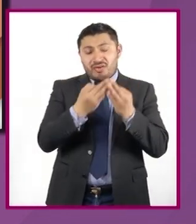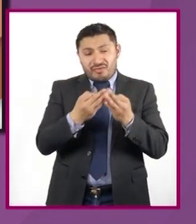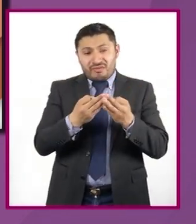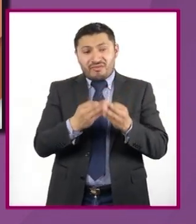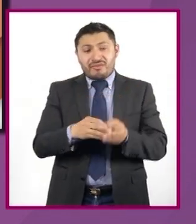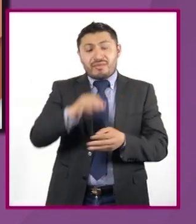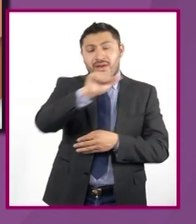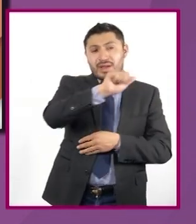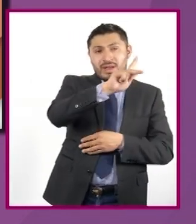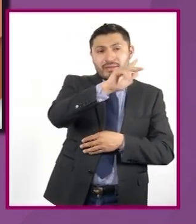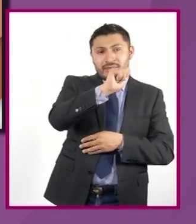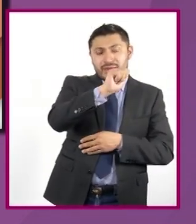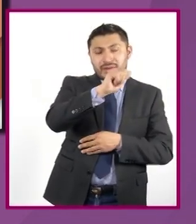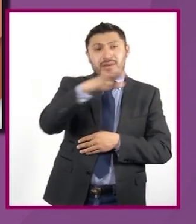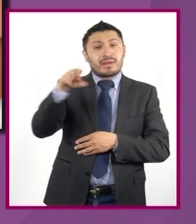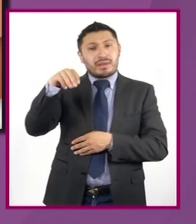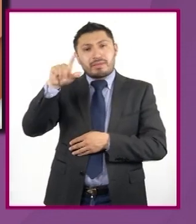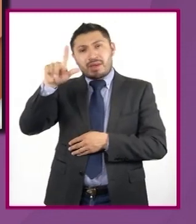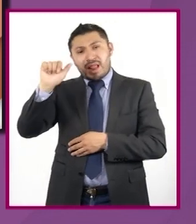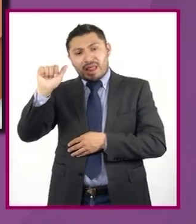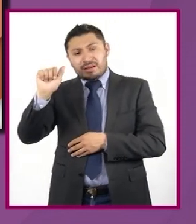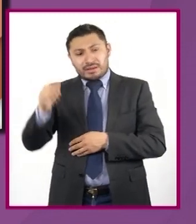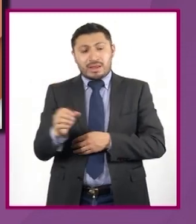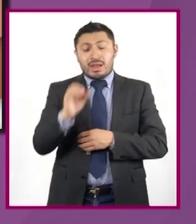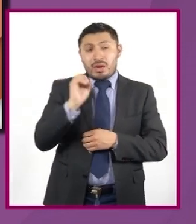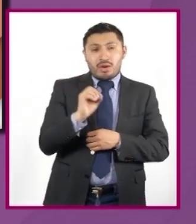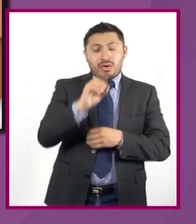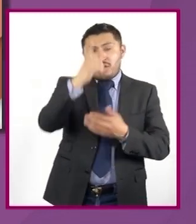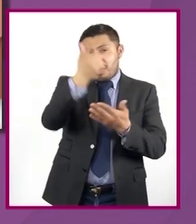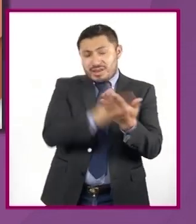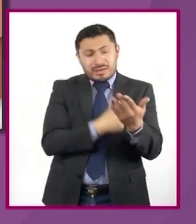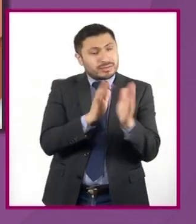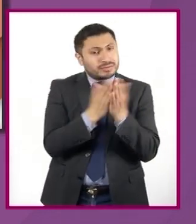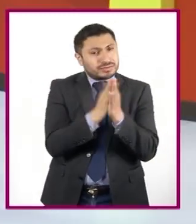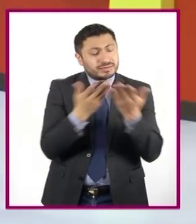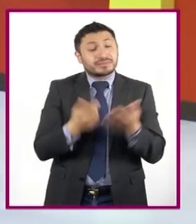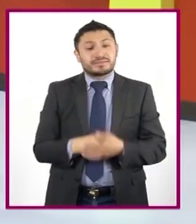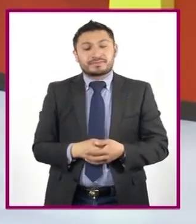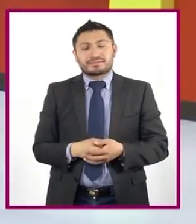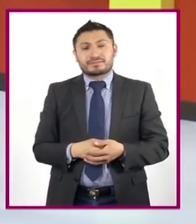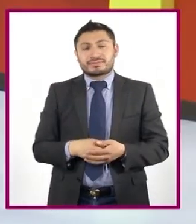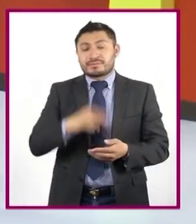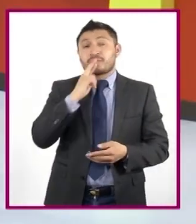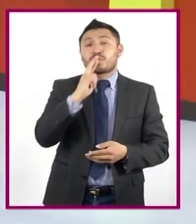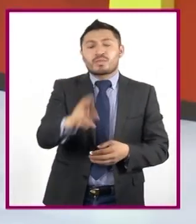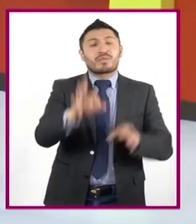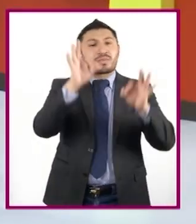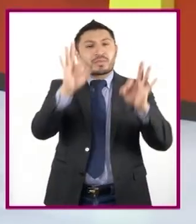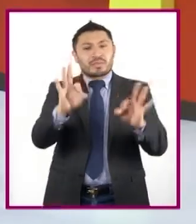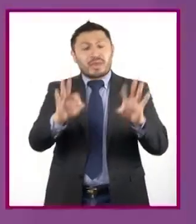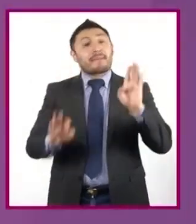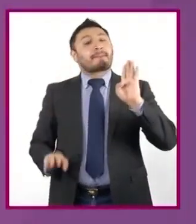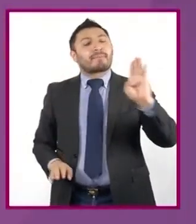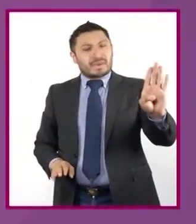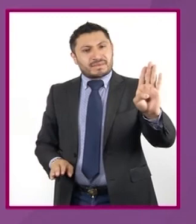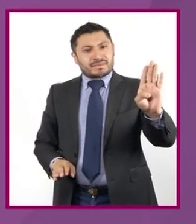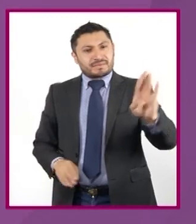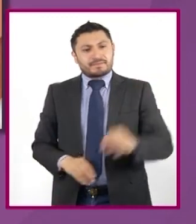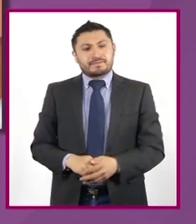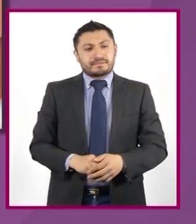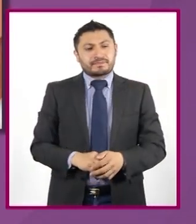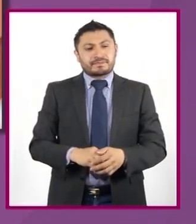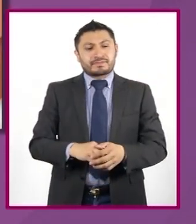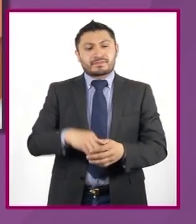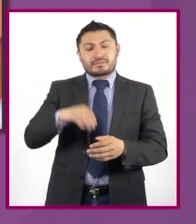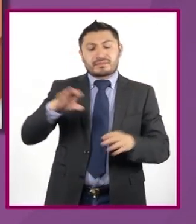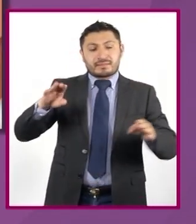y MLA, o referencias bibliográficas. La respuesta correcta es la B. Los